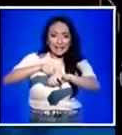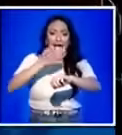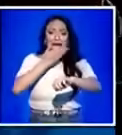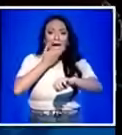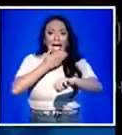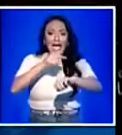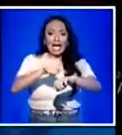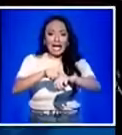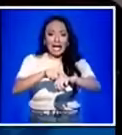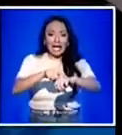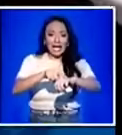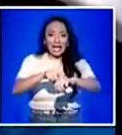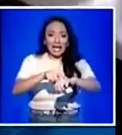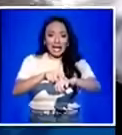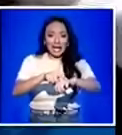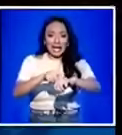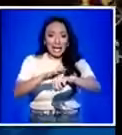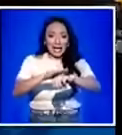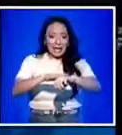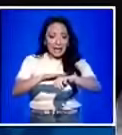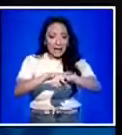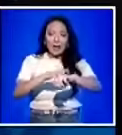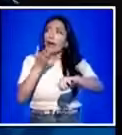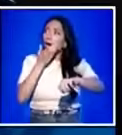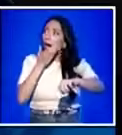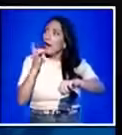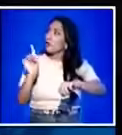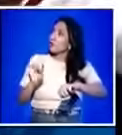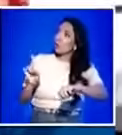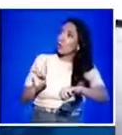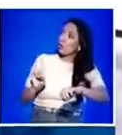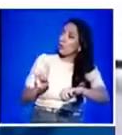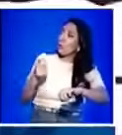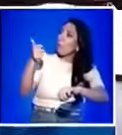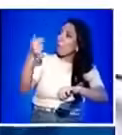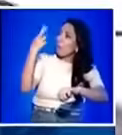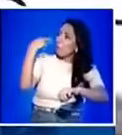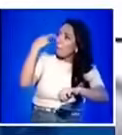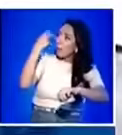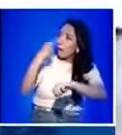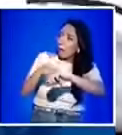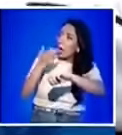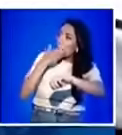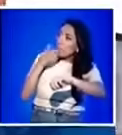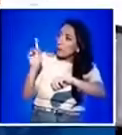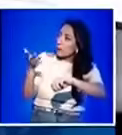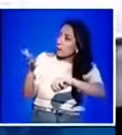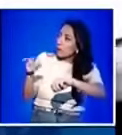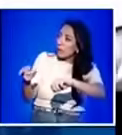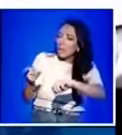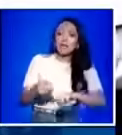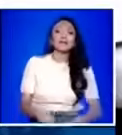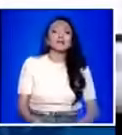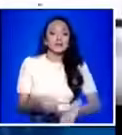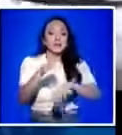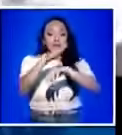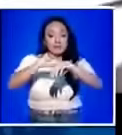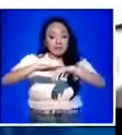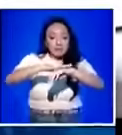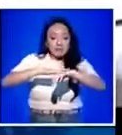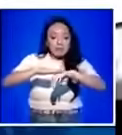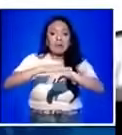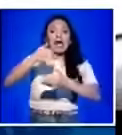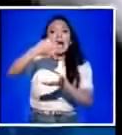no lo queme en vivo. Pero sin temblar. ¿Qué tal? No quema. ¿Sí? Están hechas a base de aceites esenciales, manteca de